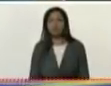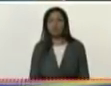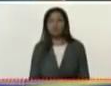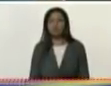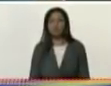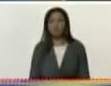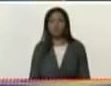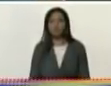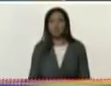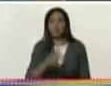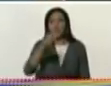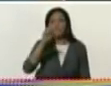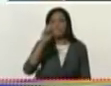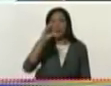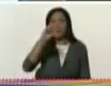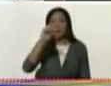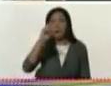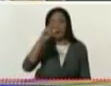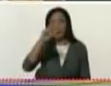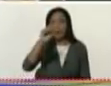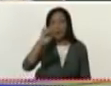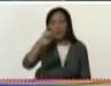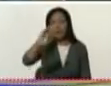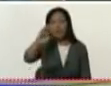de Pacaraima.